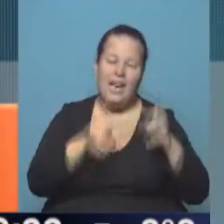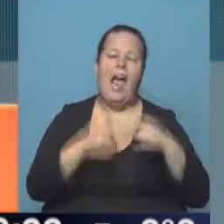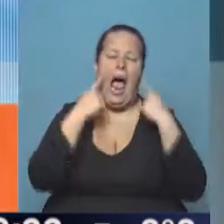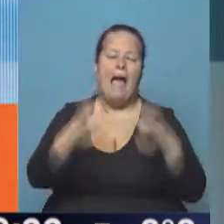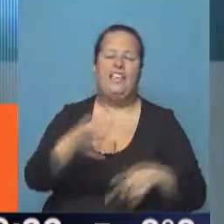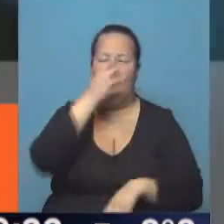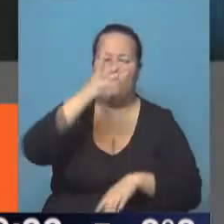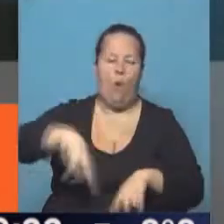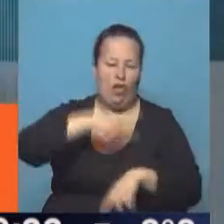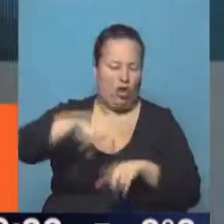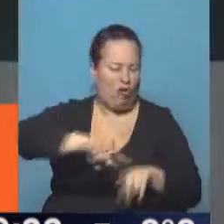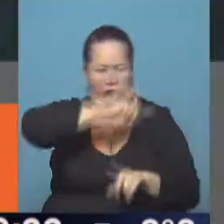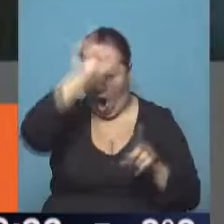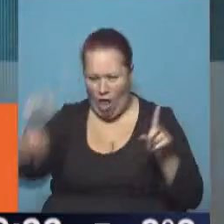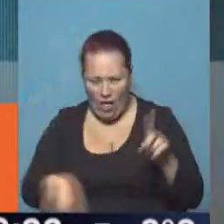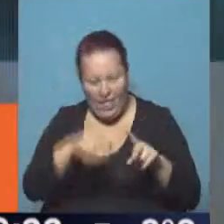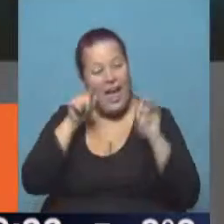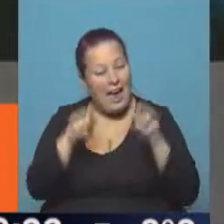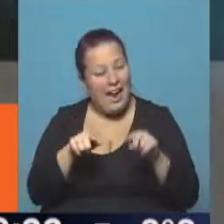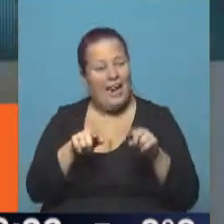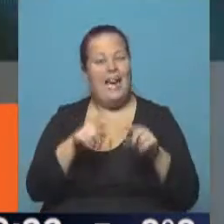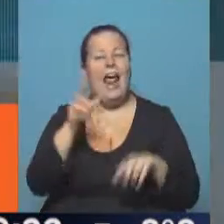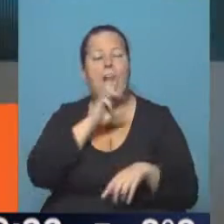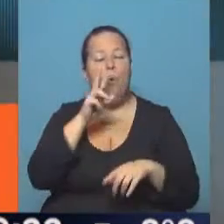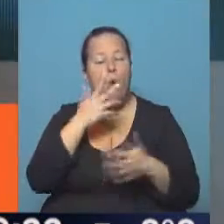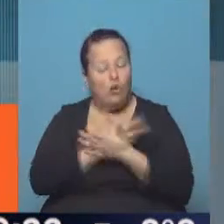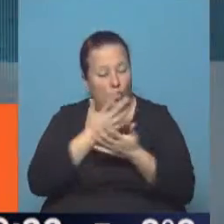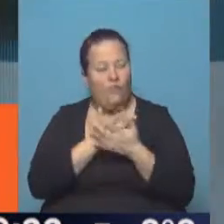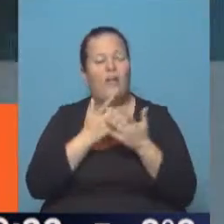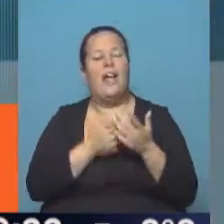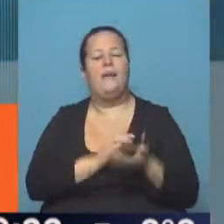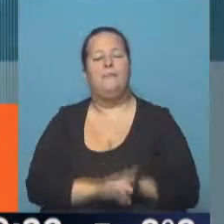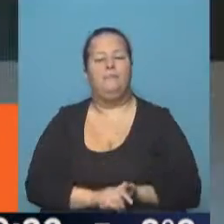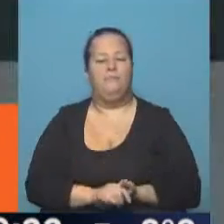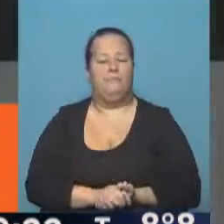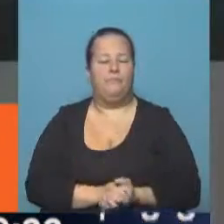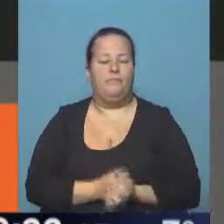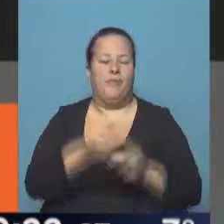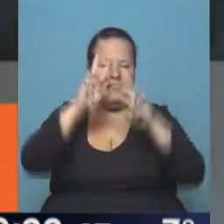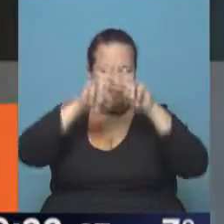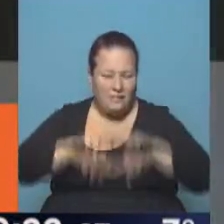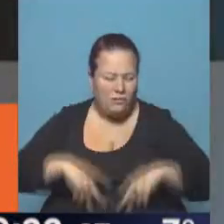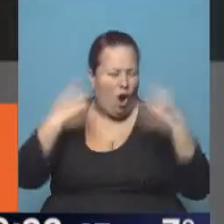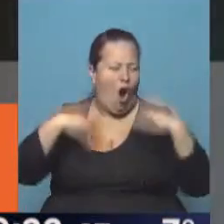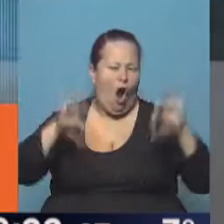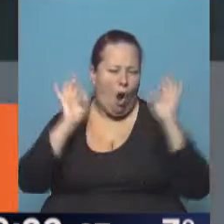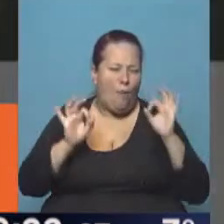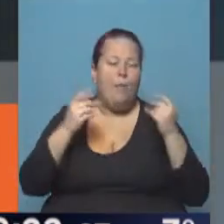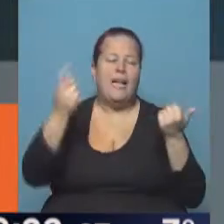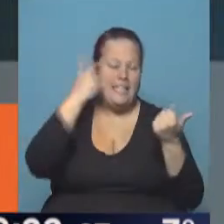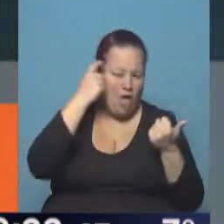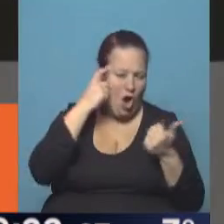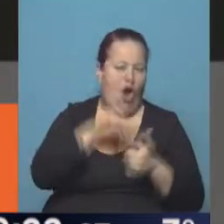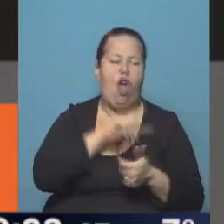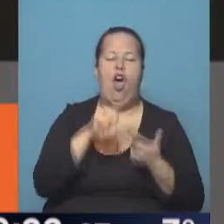las 24 horas del día, y ahí a la víctima le hacen, además de un abordaje interdisciplinario, porque hay